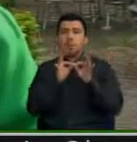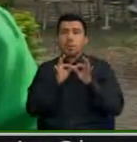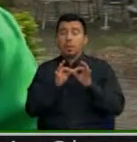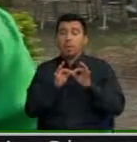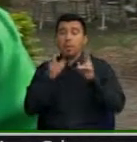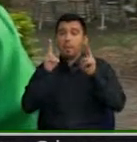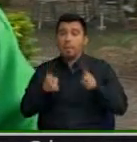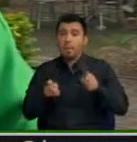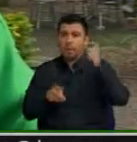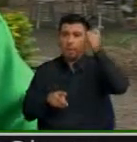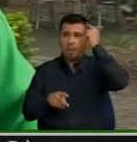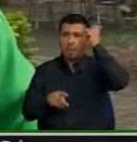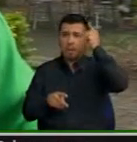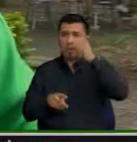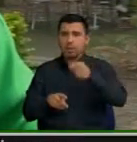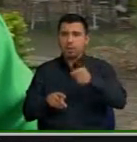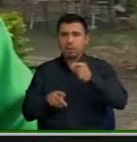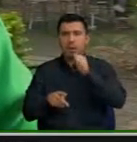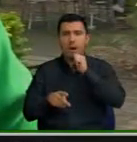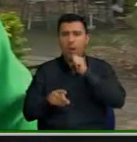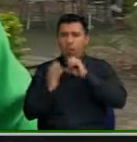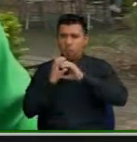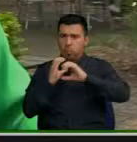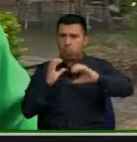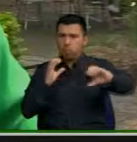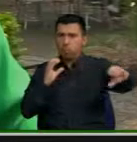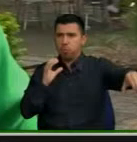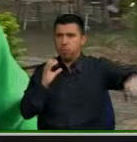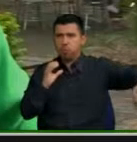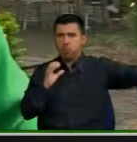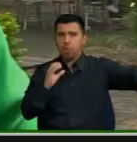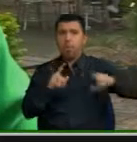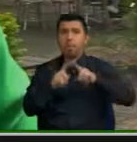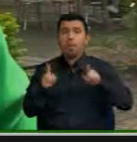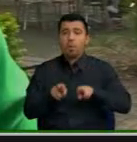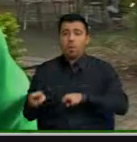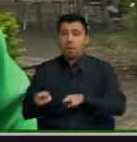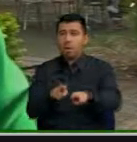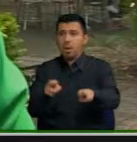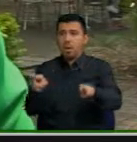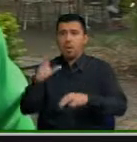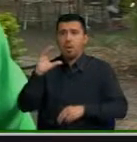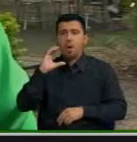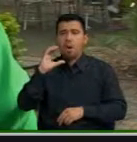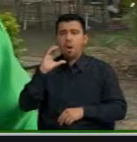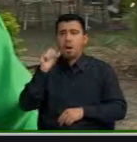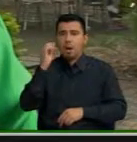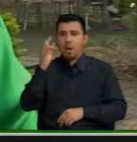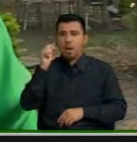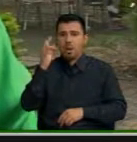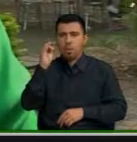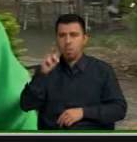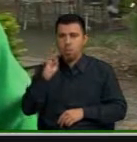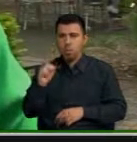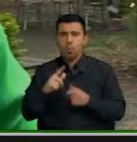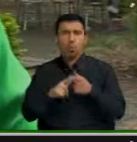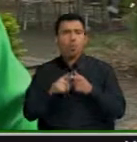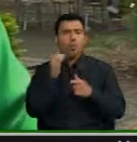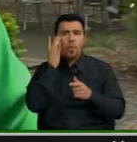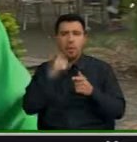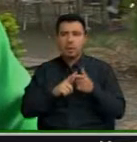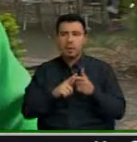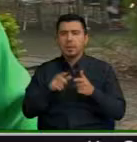que finalmente todas nuestras cuencas llegan allá, pero la situación del río Catatumbo es igual de crítica a la del río Algodonal, a la del río